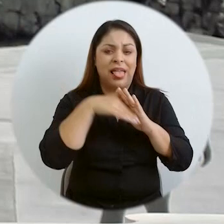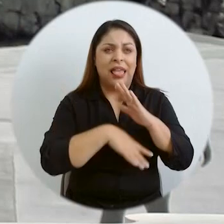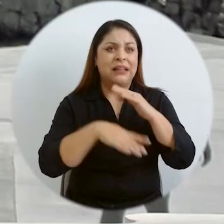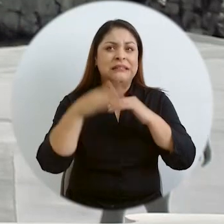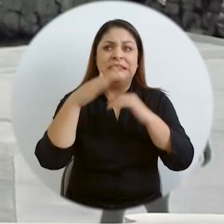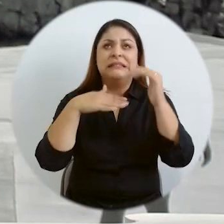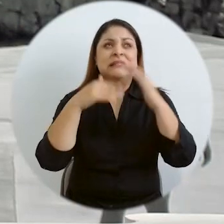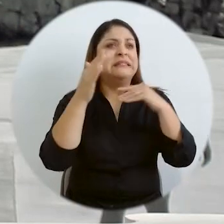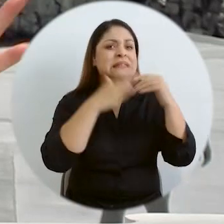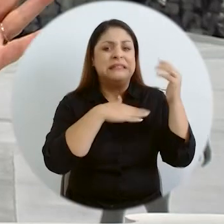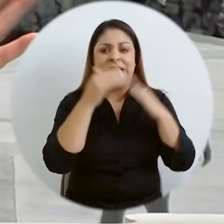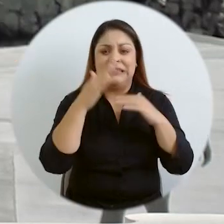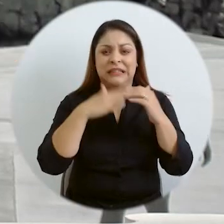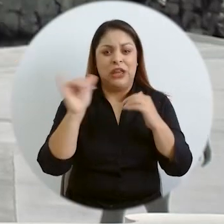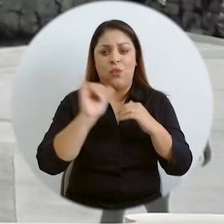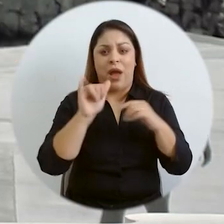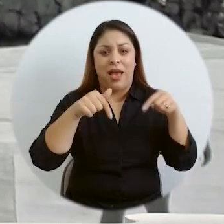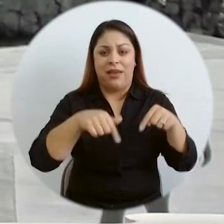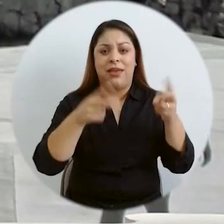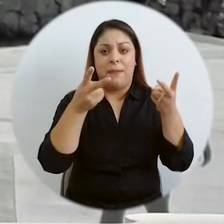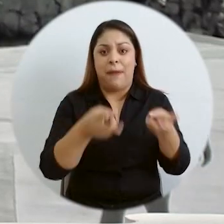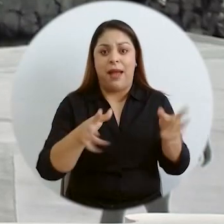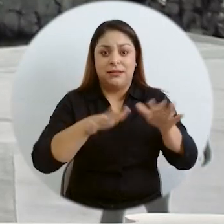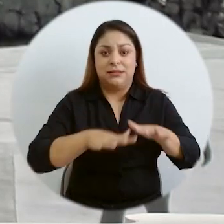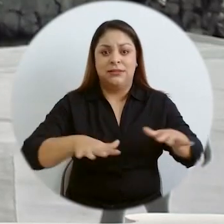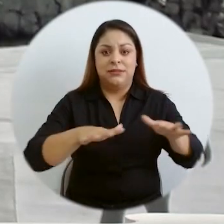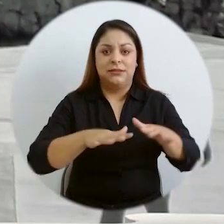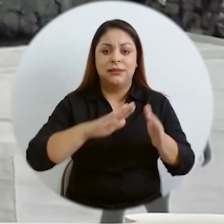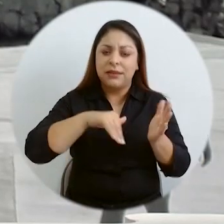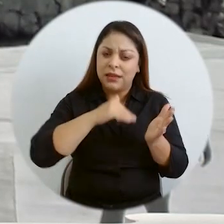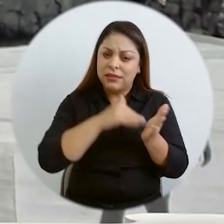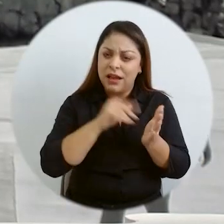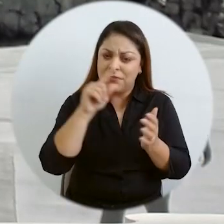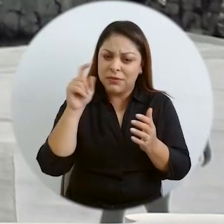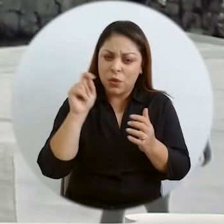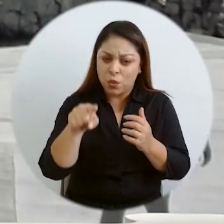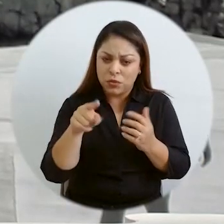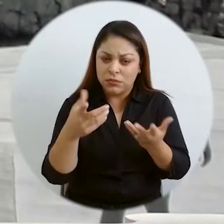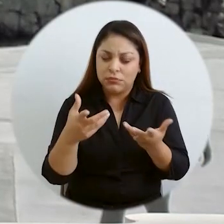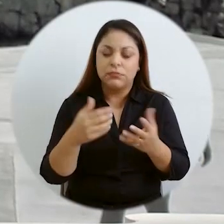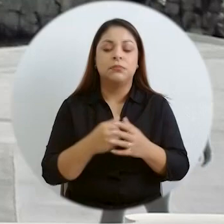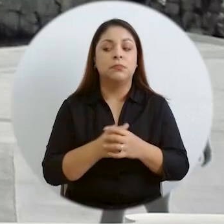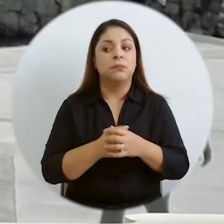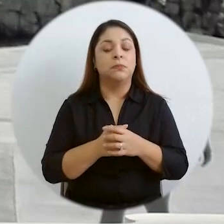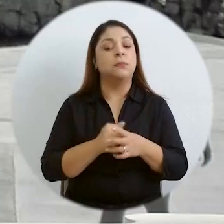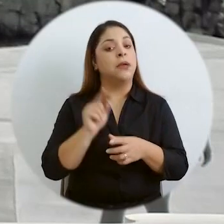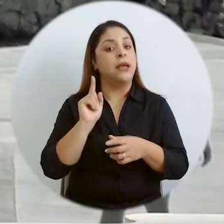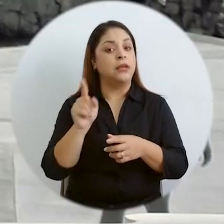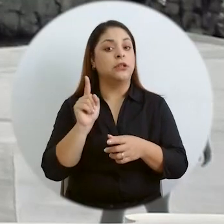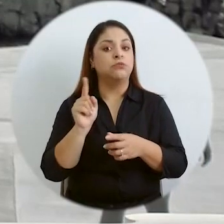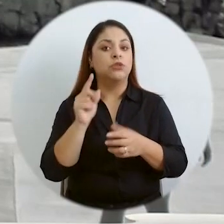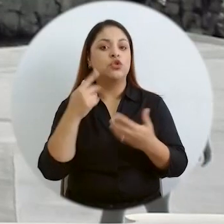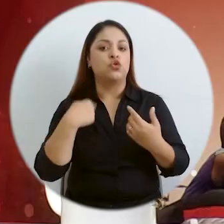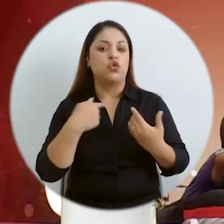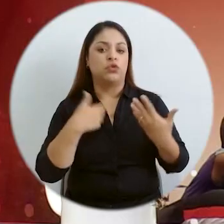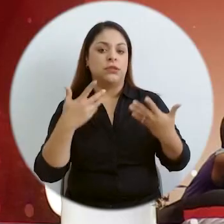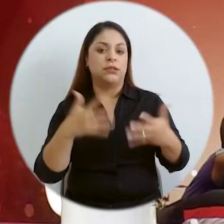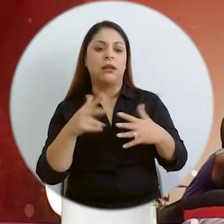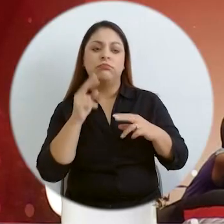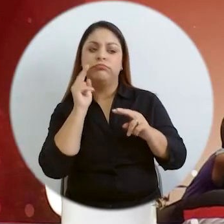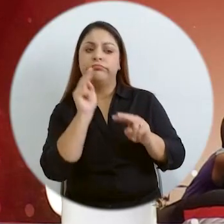como que a veces siente uno que se salió de control aquí en el Valle Central? Sí, esa es una observación que hemos